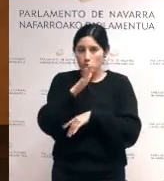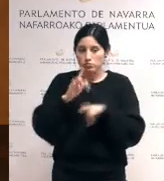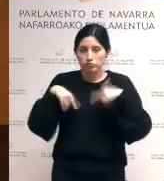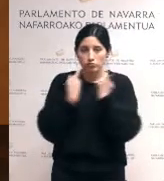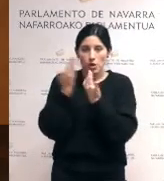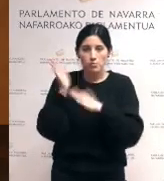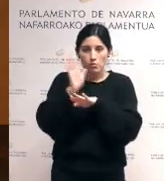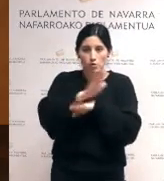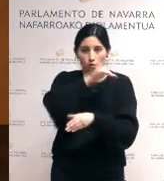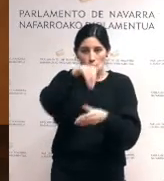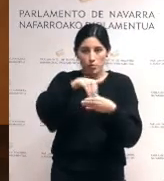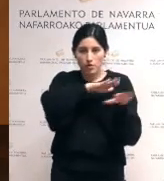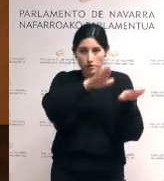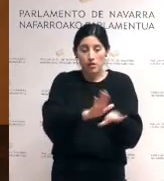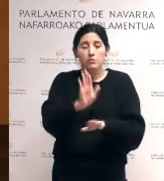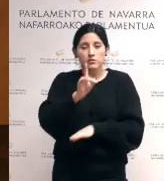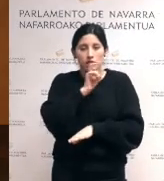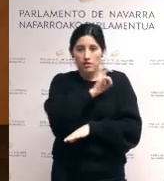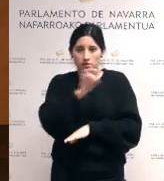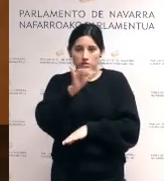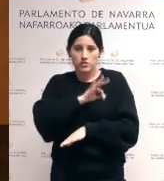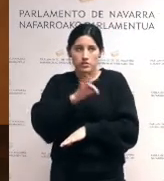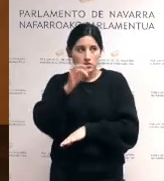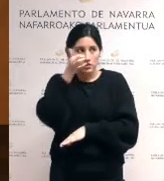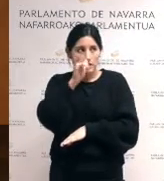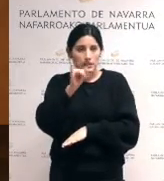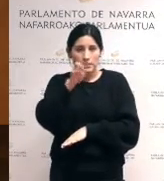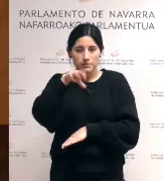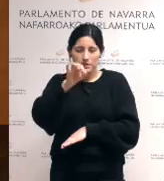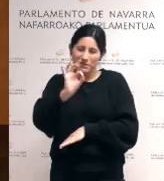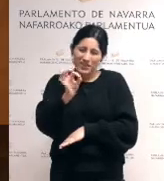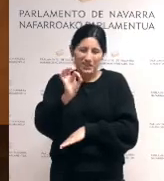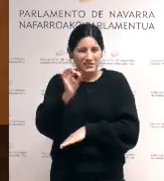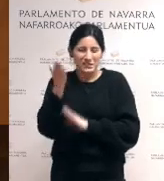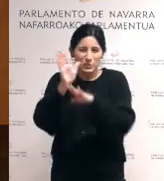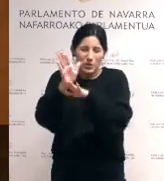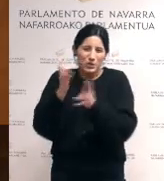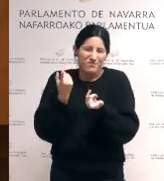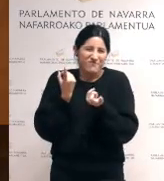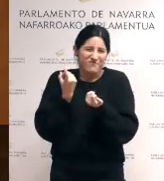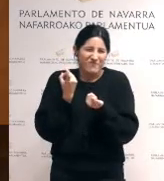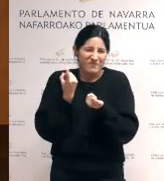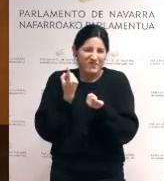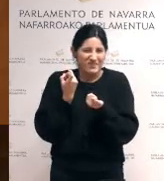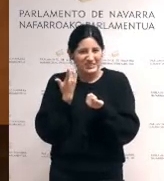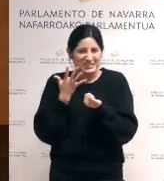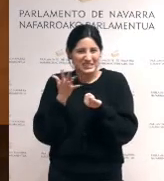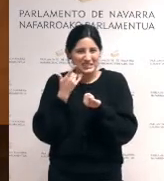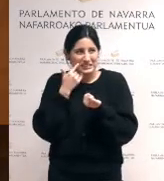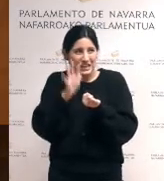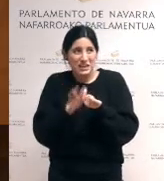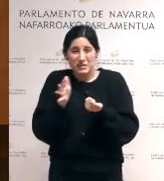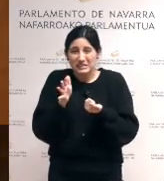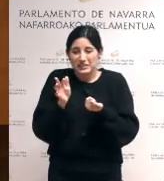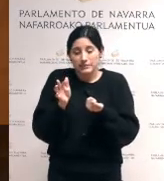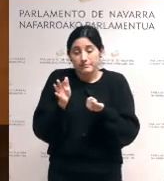pero ya se lo digo también, señor Jiménez, la moción se nos queda corta y, además, usted casi ha adelantado el resultado del estudio sin